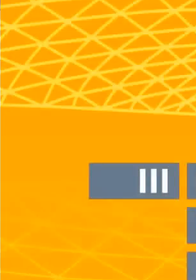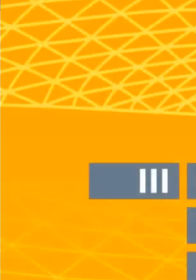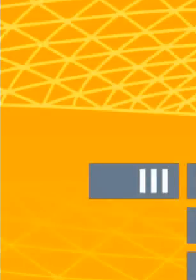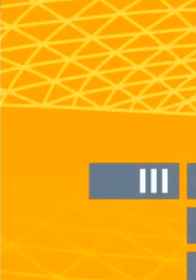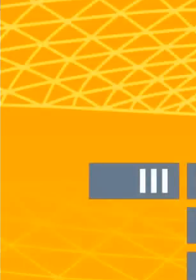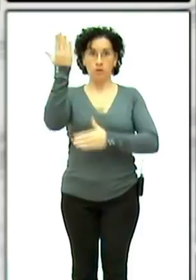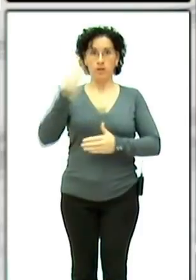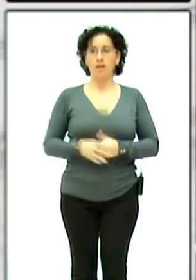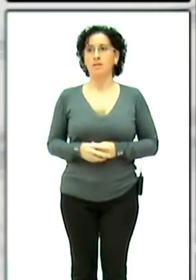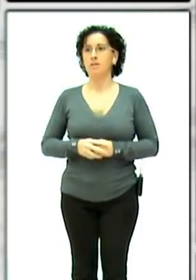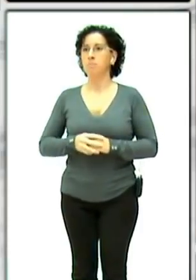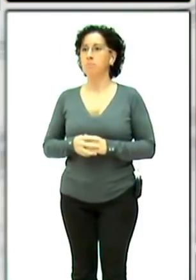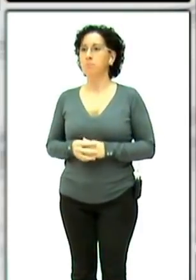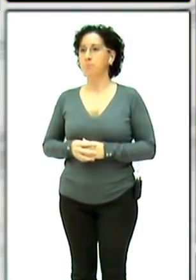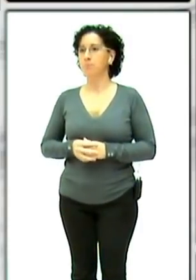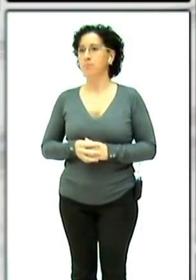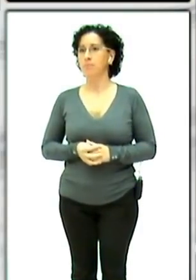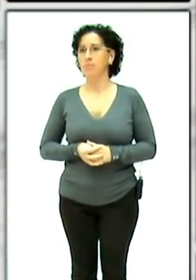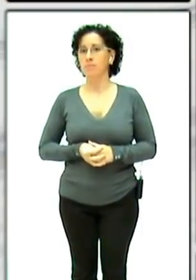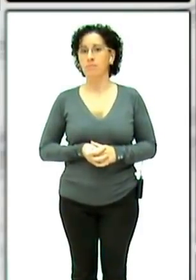buenos días.